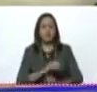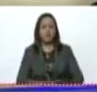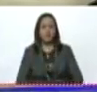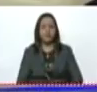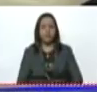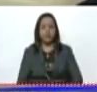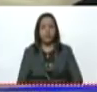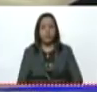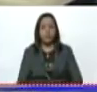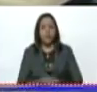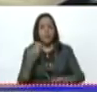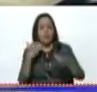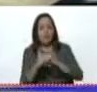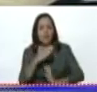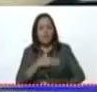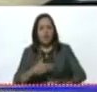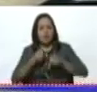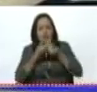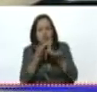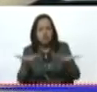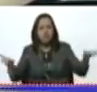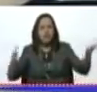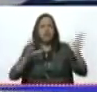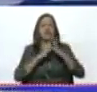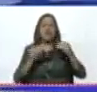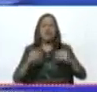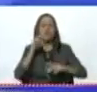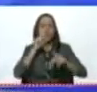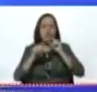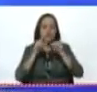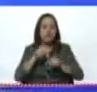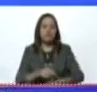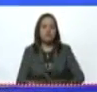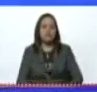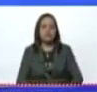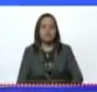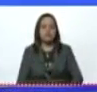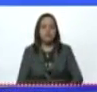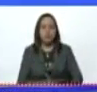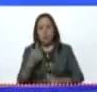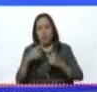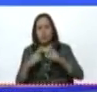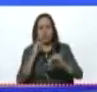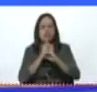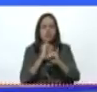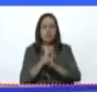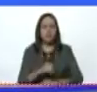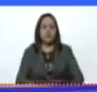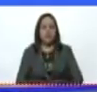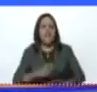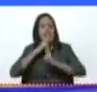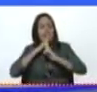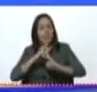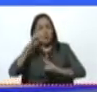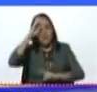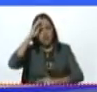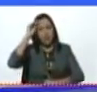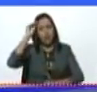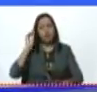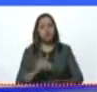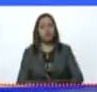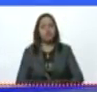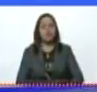Y este mensaje yo quiero que lo enviemos por todas las redes. Mi mensaje de respuesta a Donald Trump es: Donald